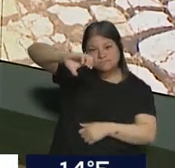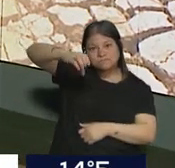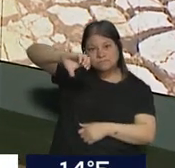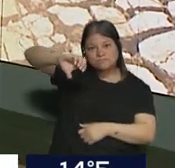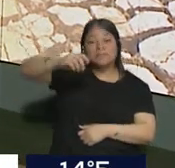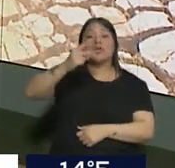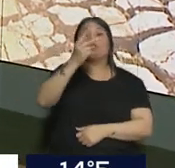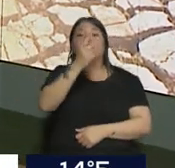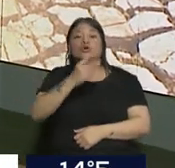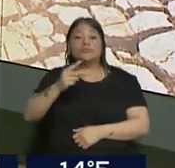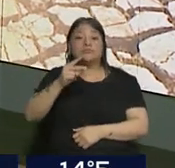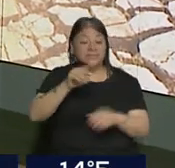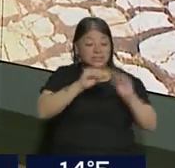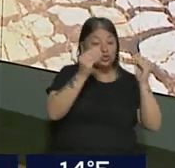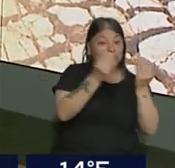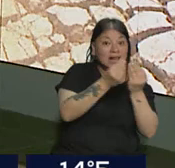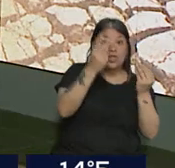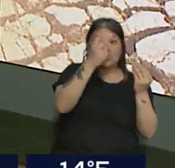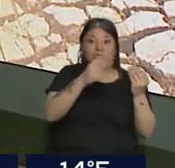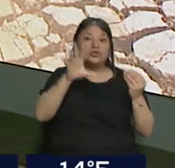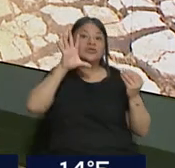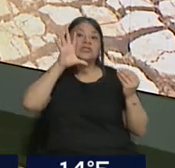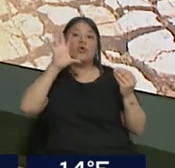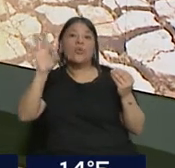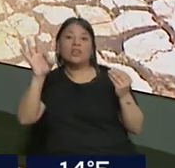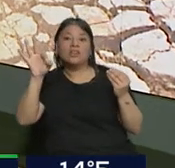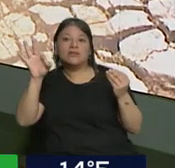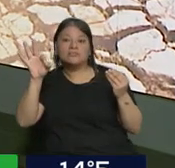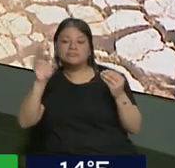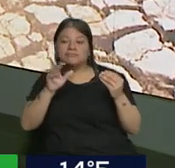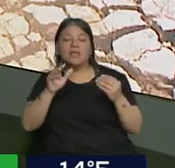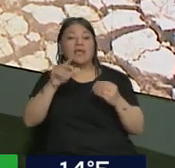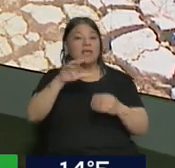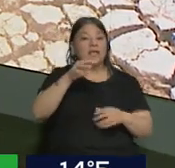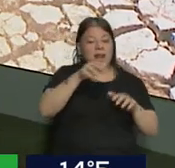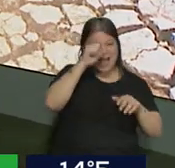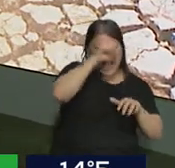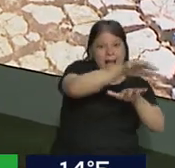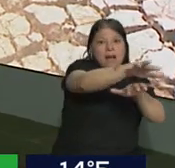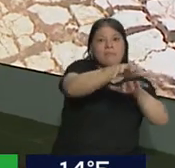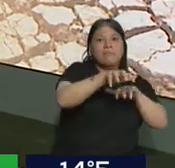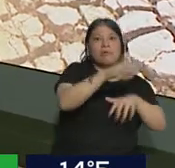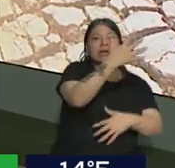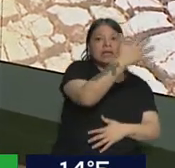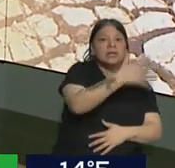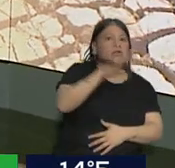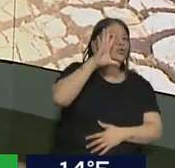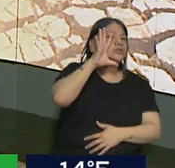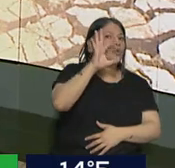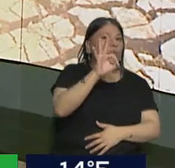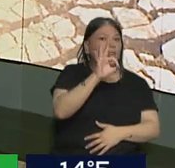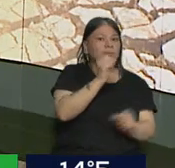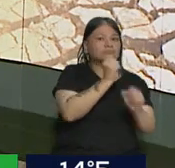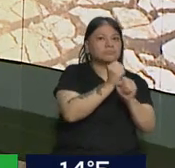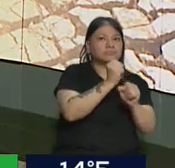destinaban 250 hectómetros cúbicos. Y al agro entonces solamente le quedaban 550. Y vamos a este 50%